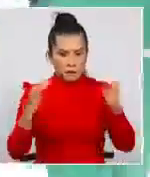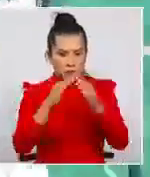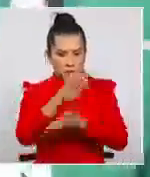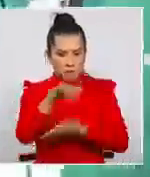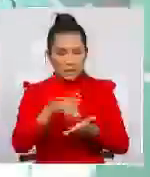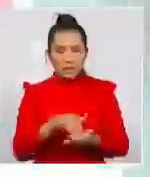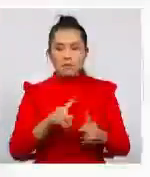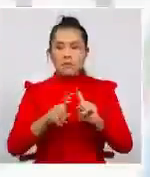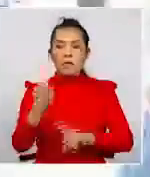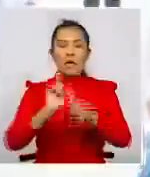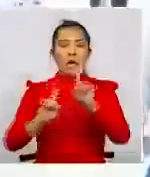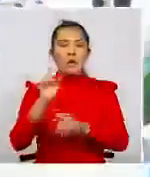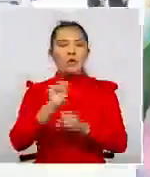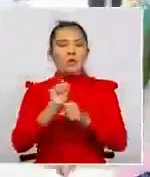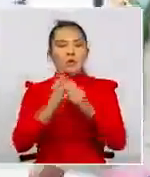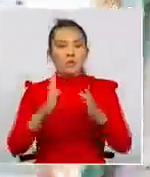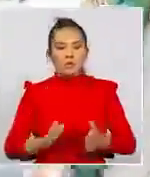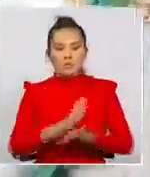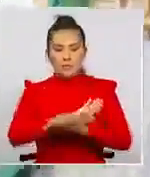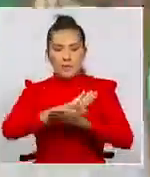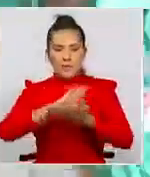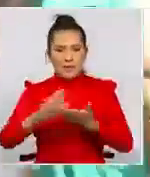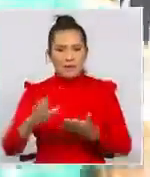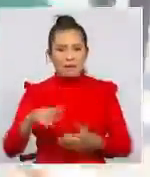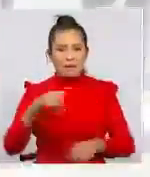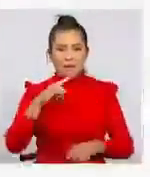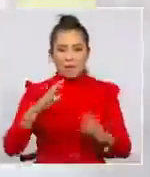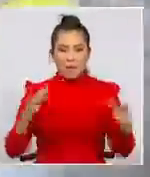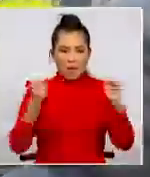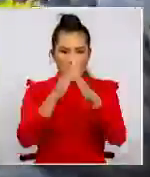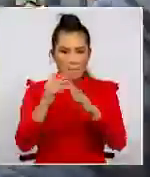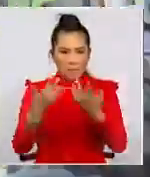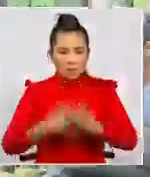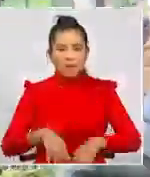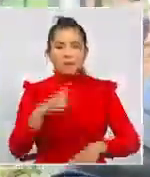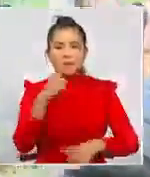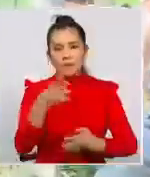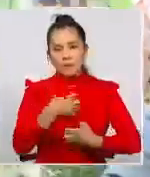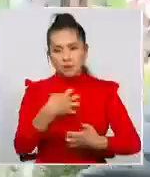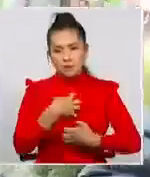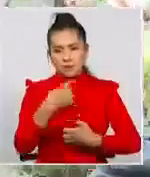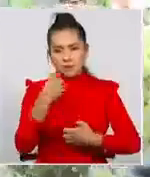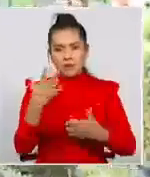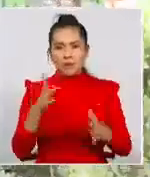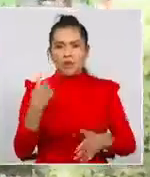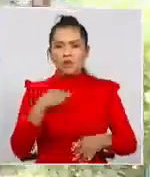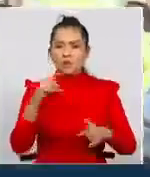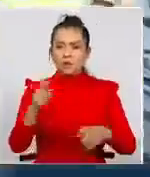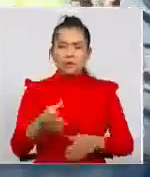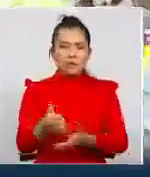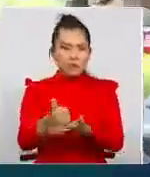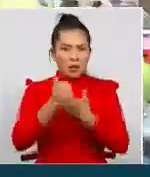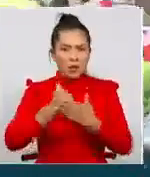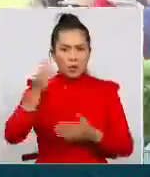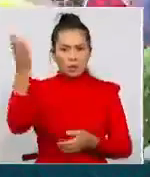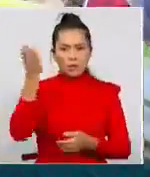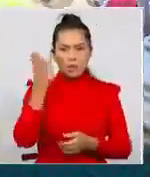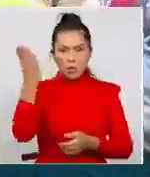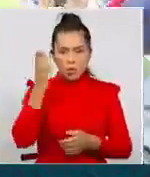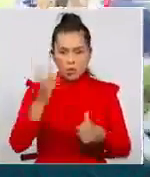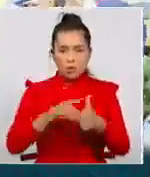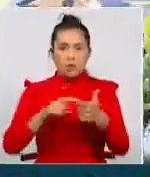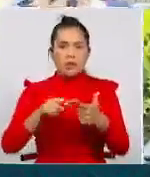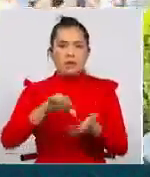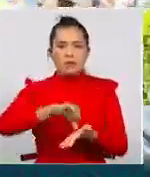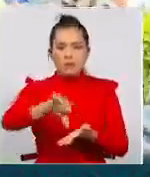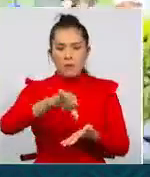aún tienen algunas demandas que no fueron atendidas por sus empleadores. Un aumento salarial, la recuperación de los bonos, el pago